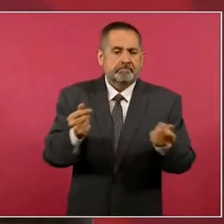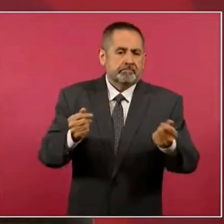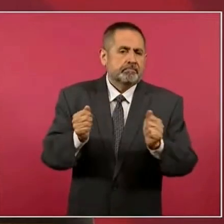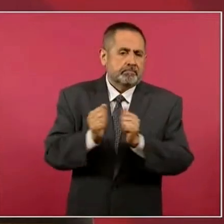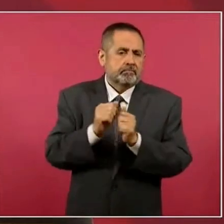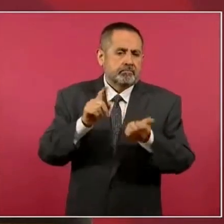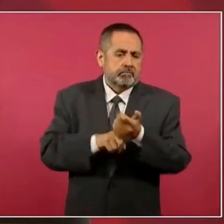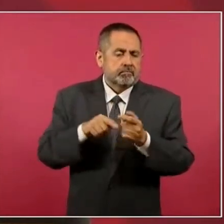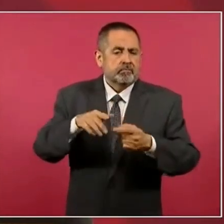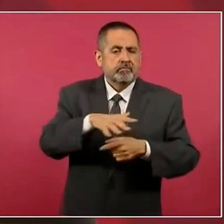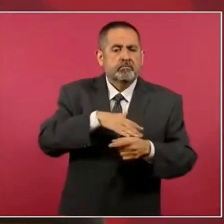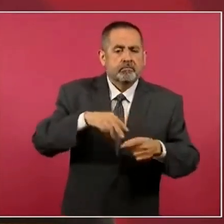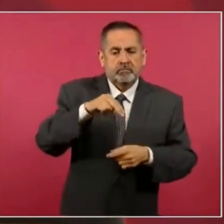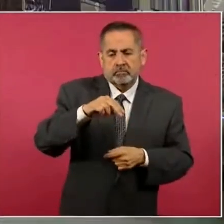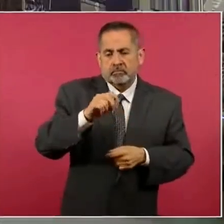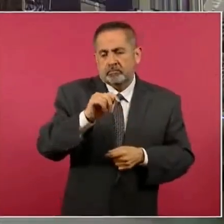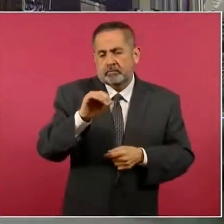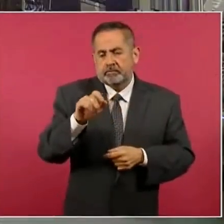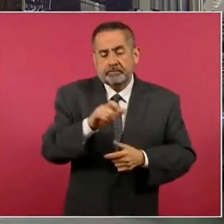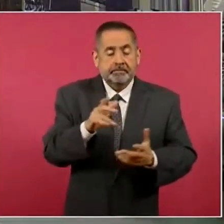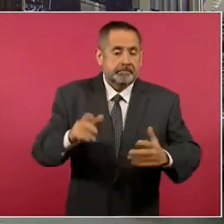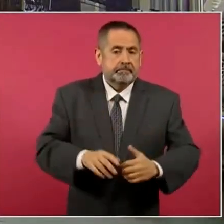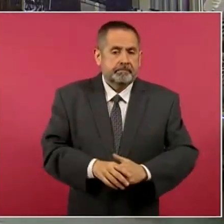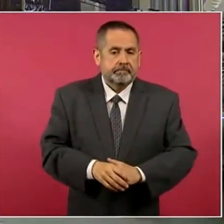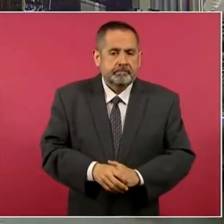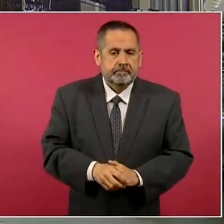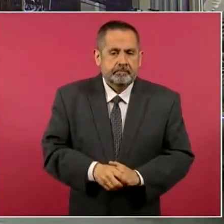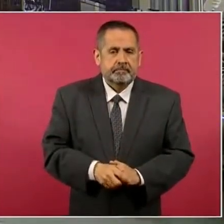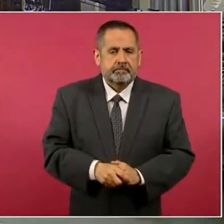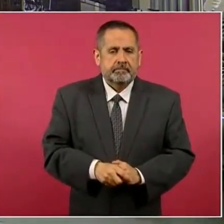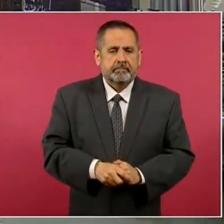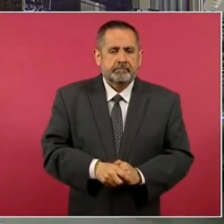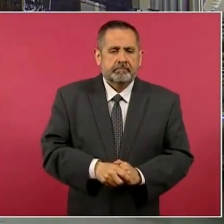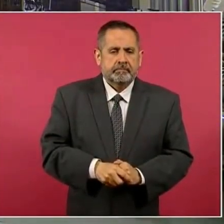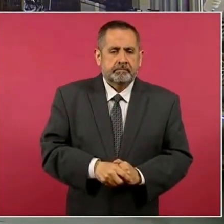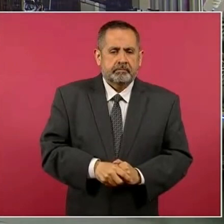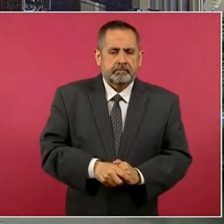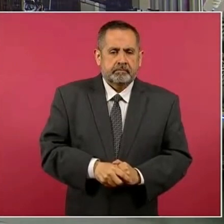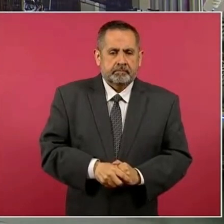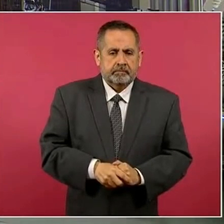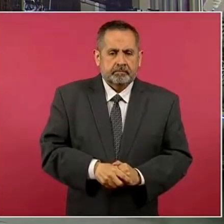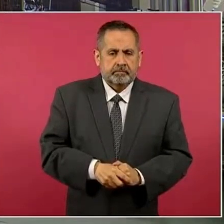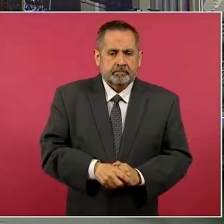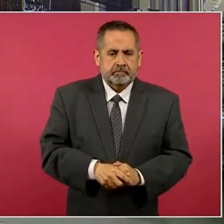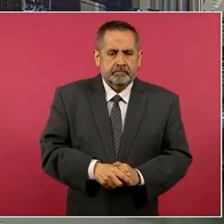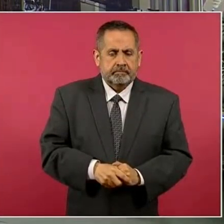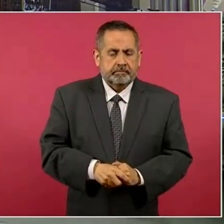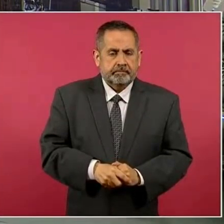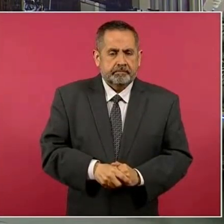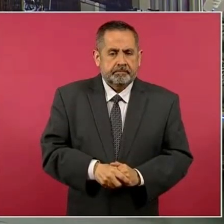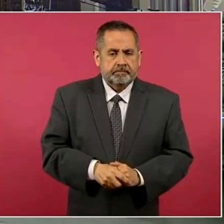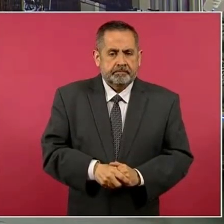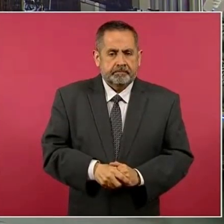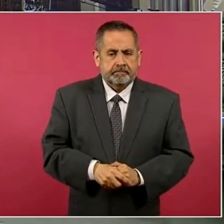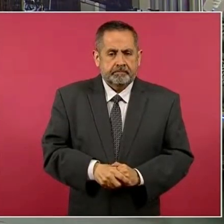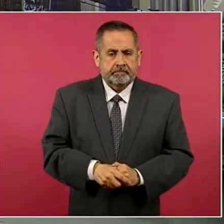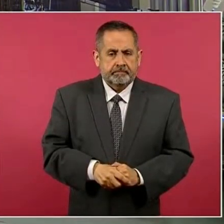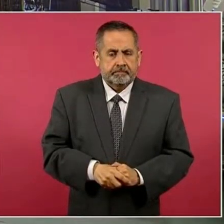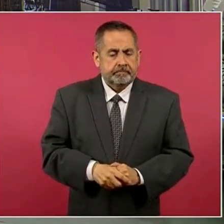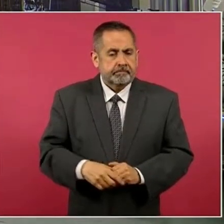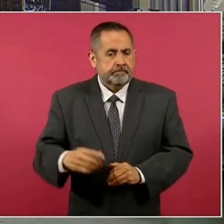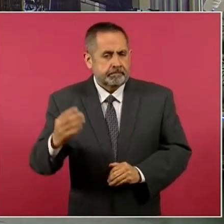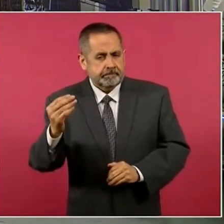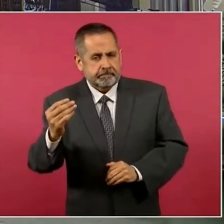caso de la agencia Notimex. Y lo del presupuesto, ¿por qué no lo aclaran? En esa parte ahí, Jesús, es